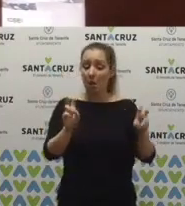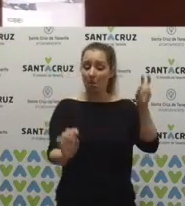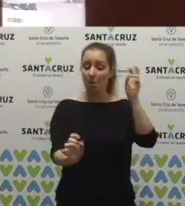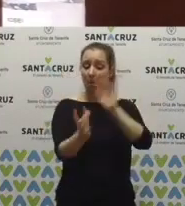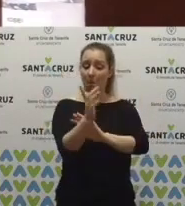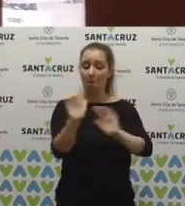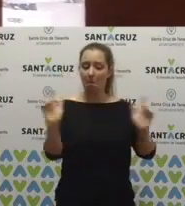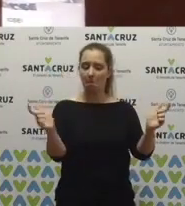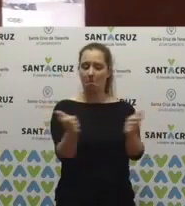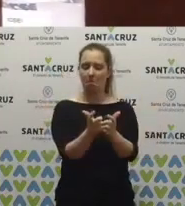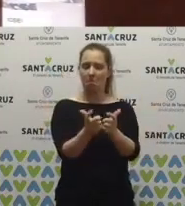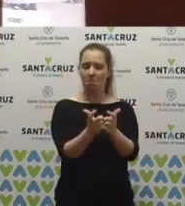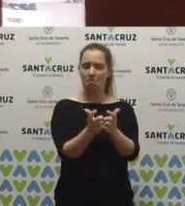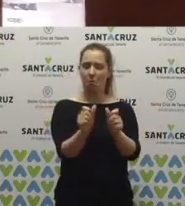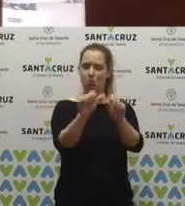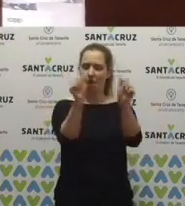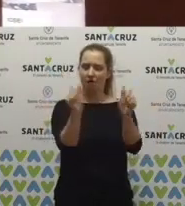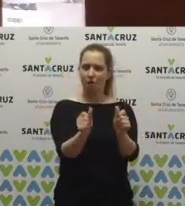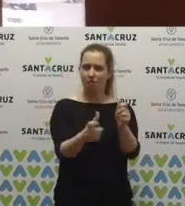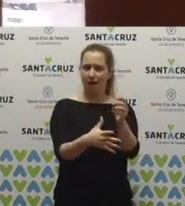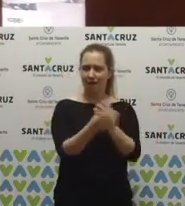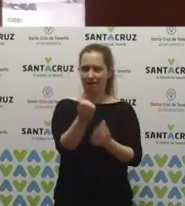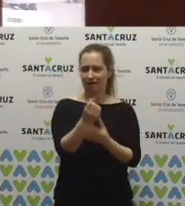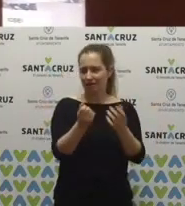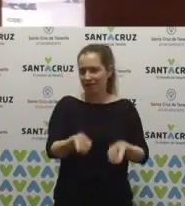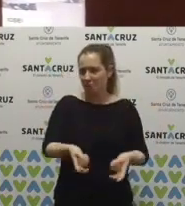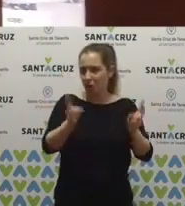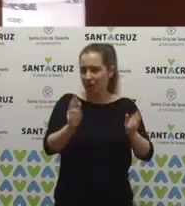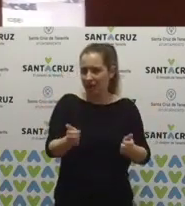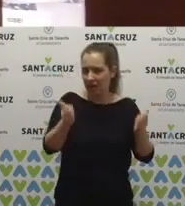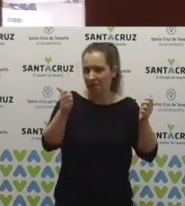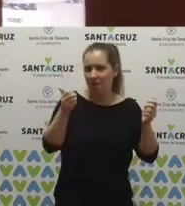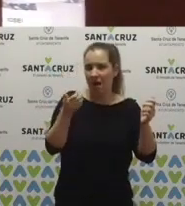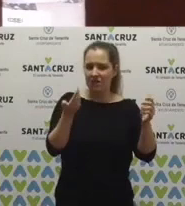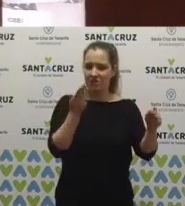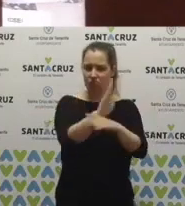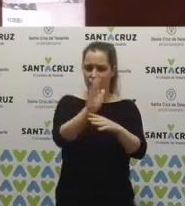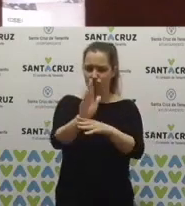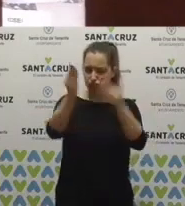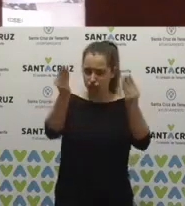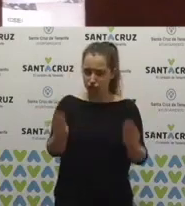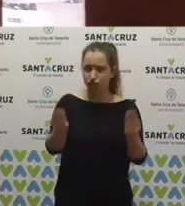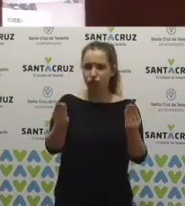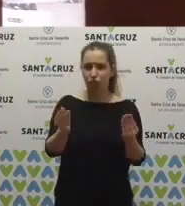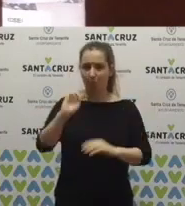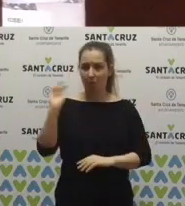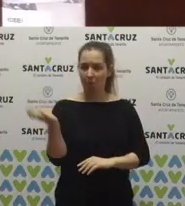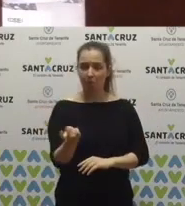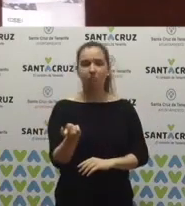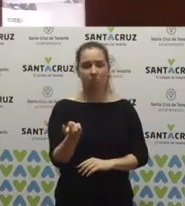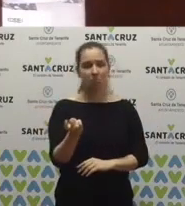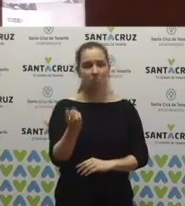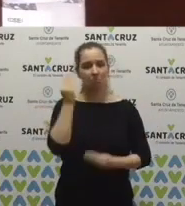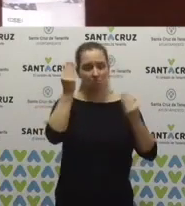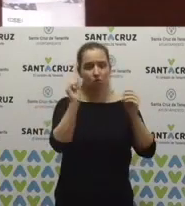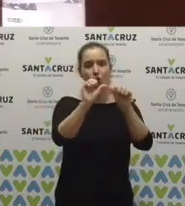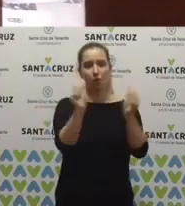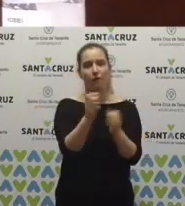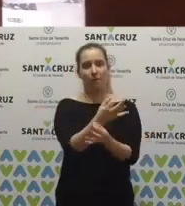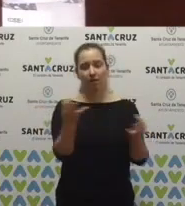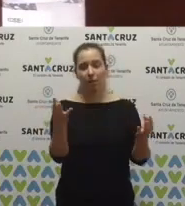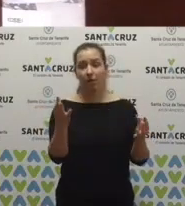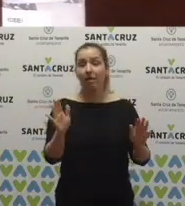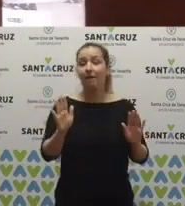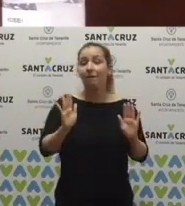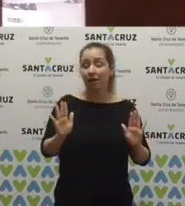pensamos en una fórmula más democrática representativa no clasista etcétera nos parece una fórmula adecuada pero